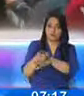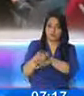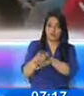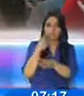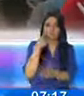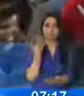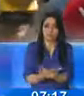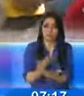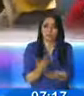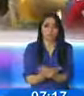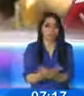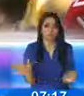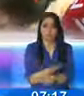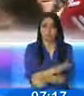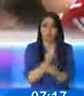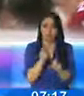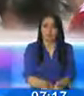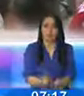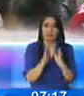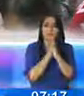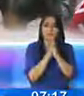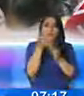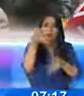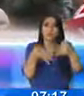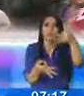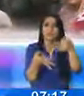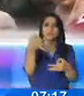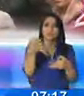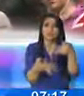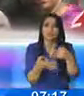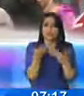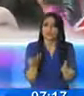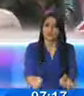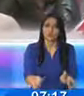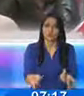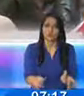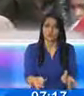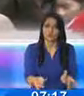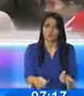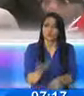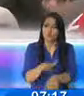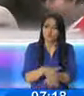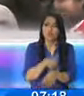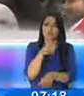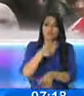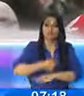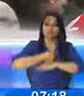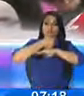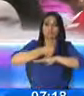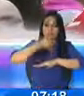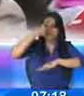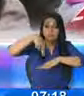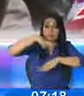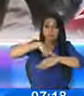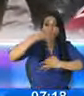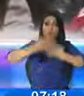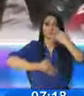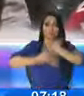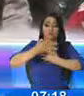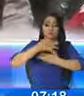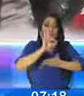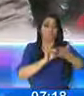indicios han sido suficientes debería pedir la audiencia para formular cargos entonces la corte Nacional de Justicia tendría que pedir la